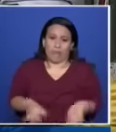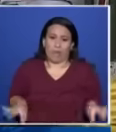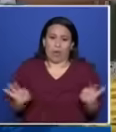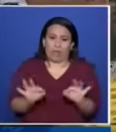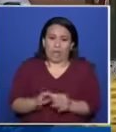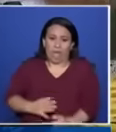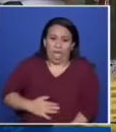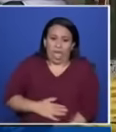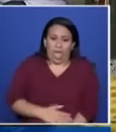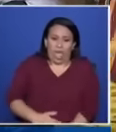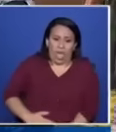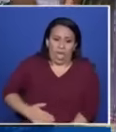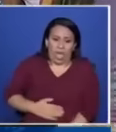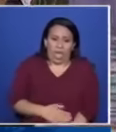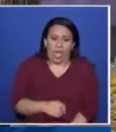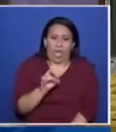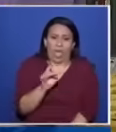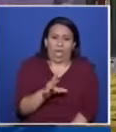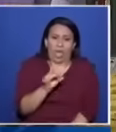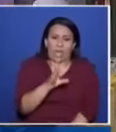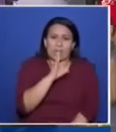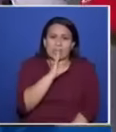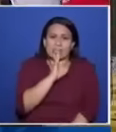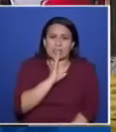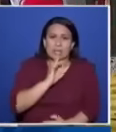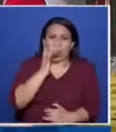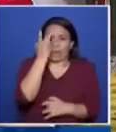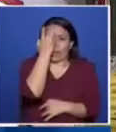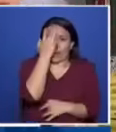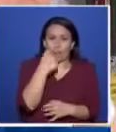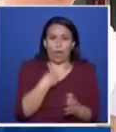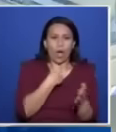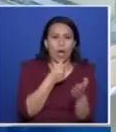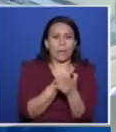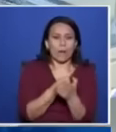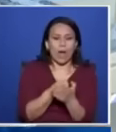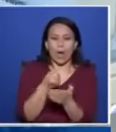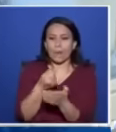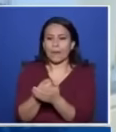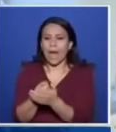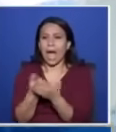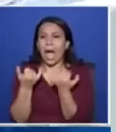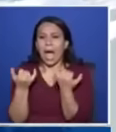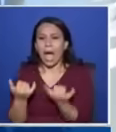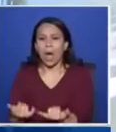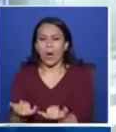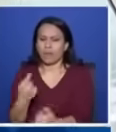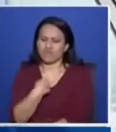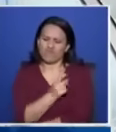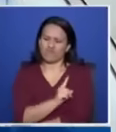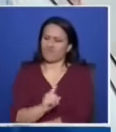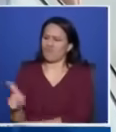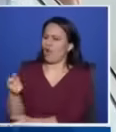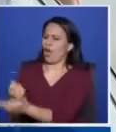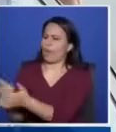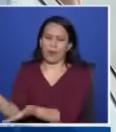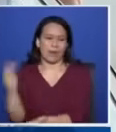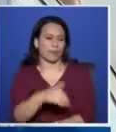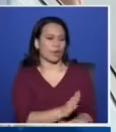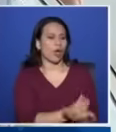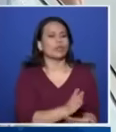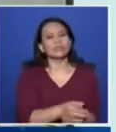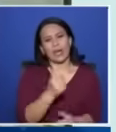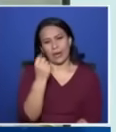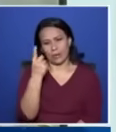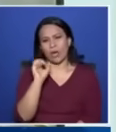Puede pasar que estamos acostumbrados a hacer compras, por así decirlo, en el momento o por día en el mercado.